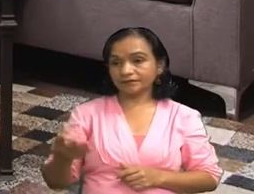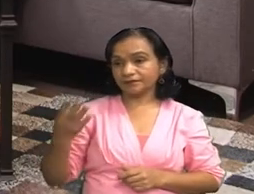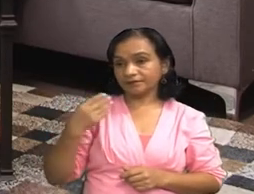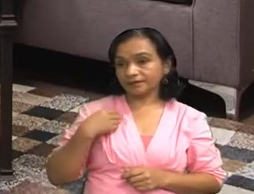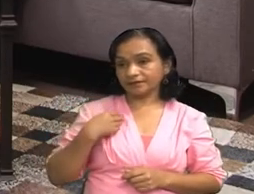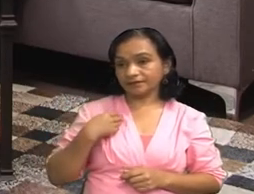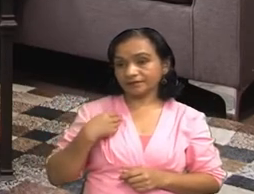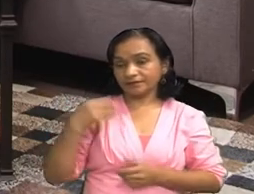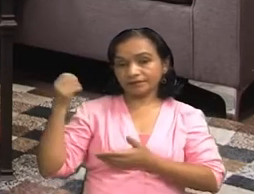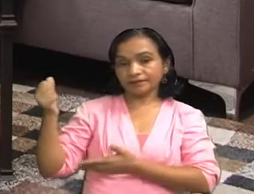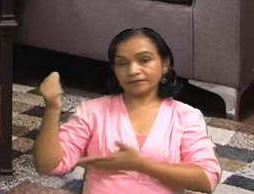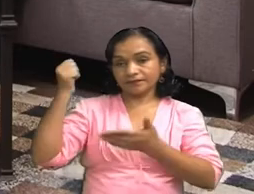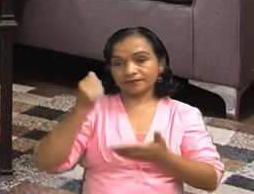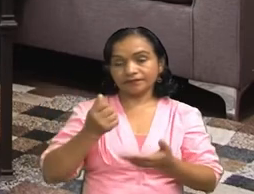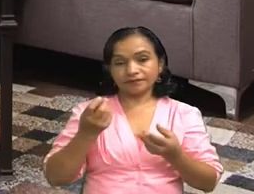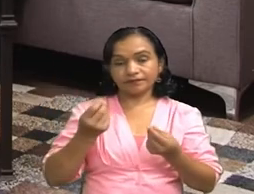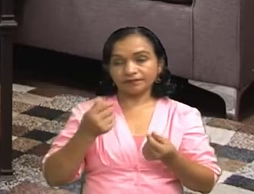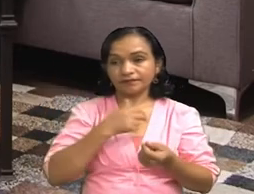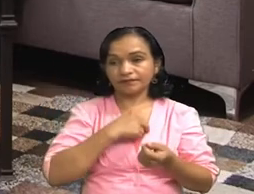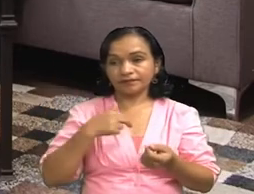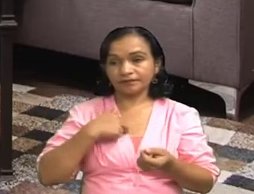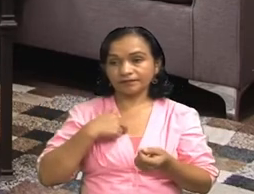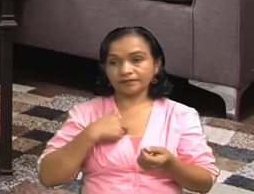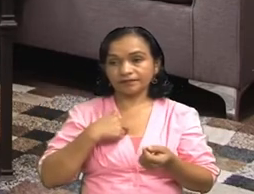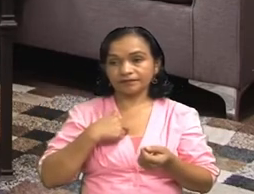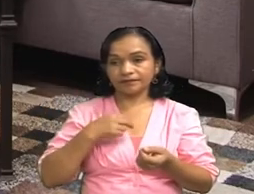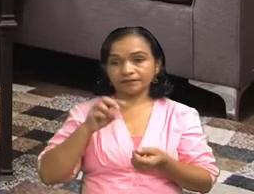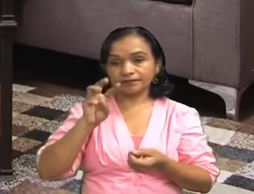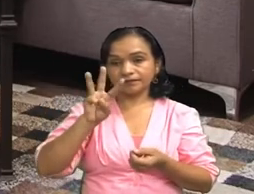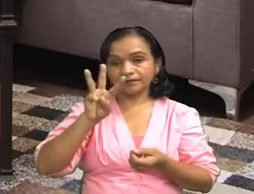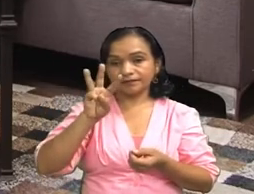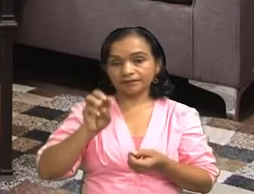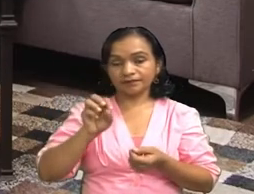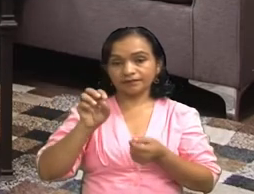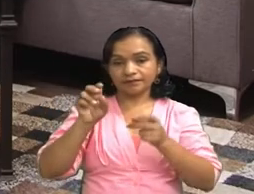el inversionista, pues, nosotros somos una cadena de 30 meses.